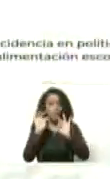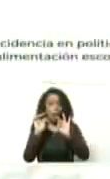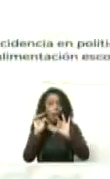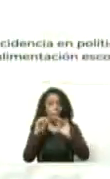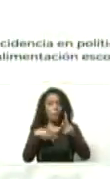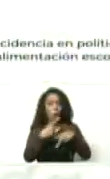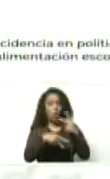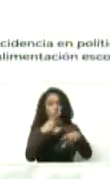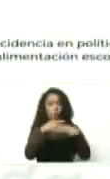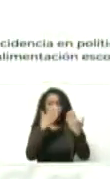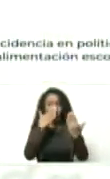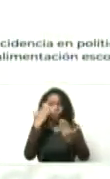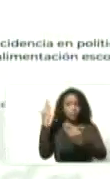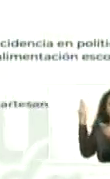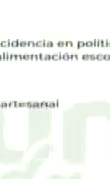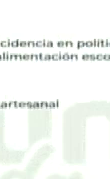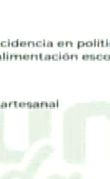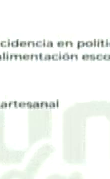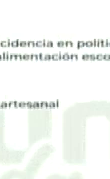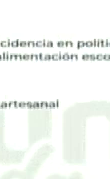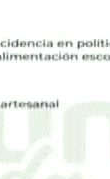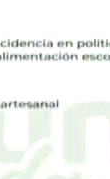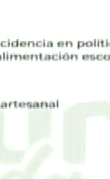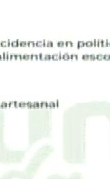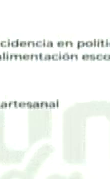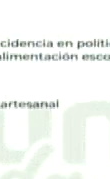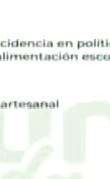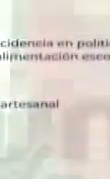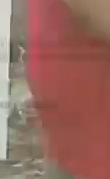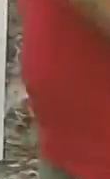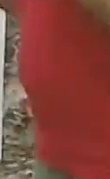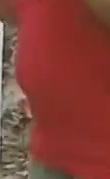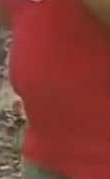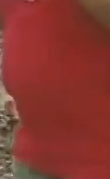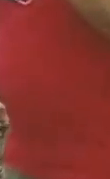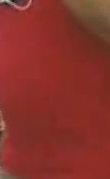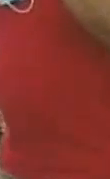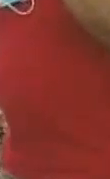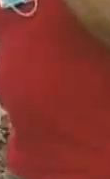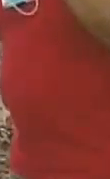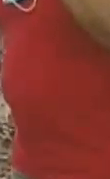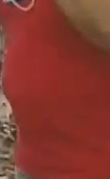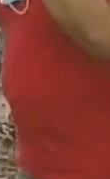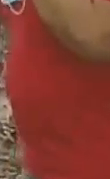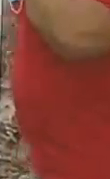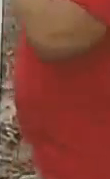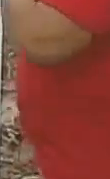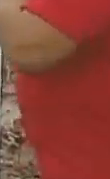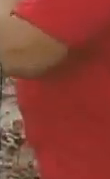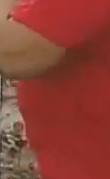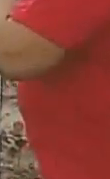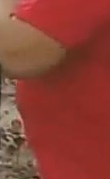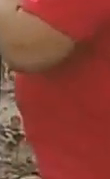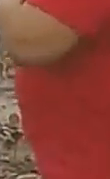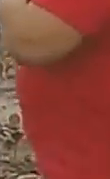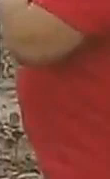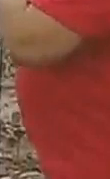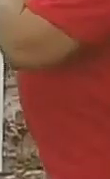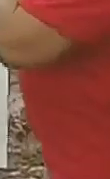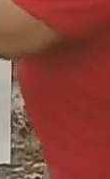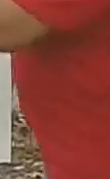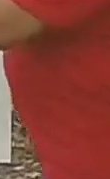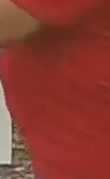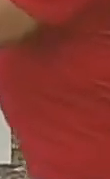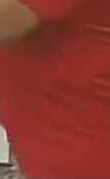productores en sus ejes productivos. Por otro lado, están las organizaciones comunales, consejos comunales, comunas organizadas,